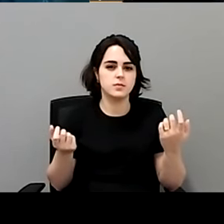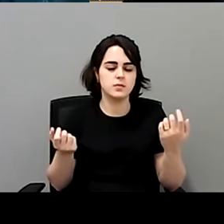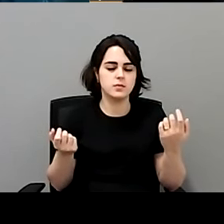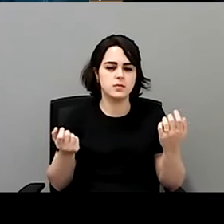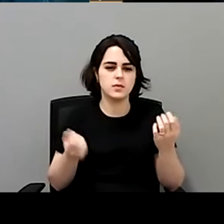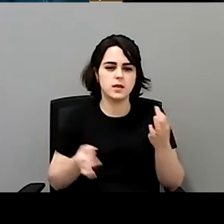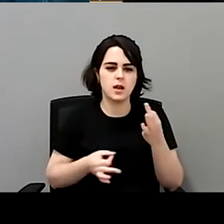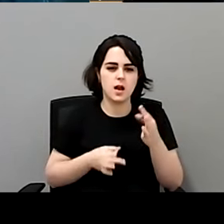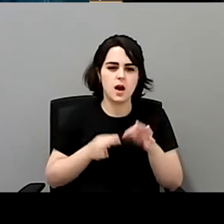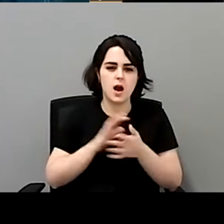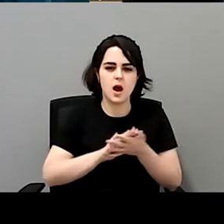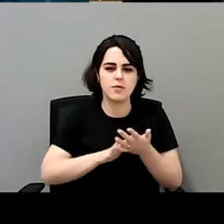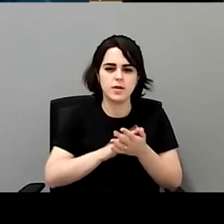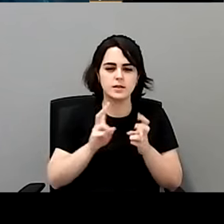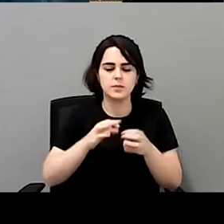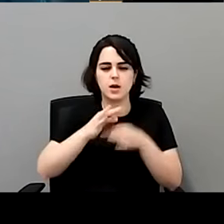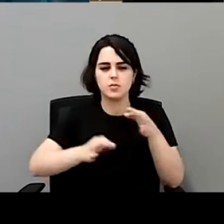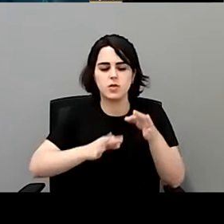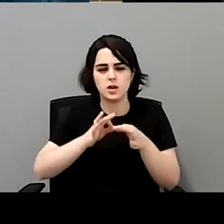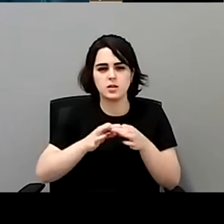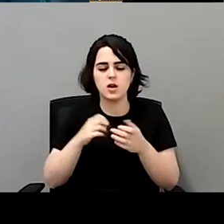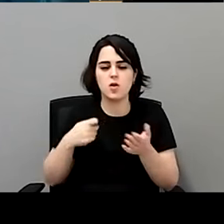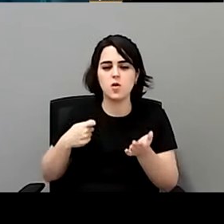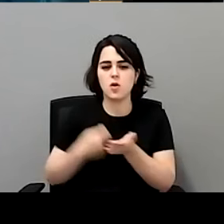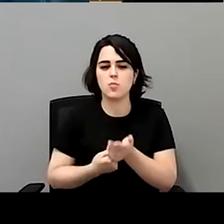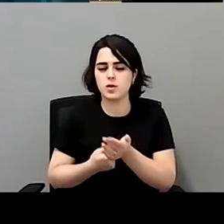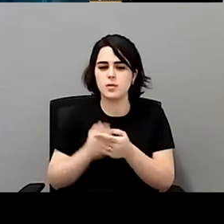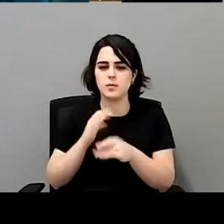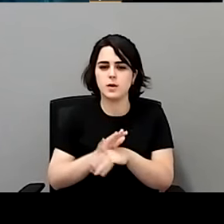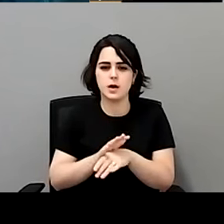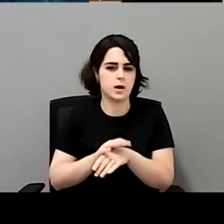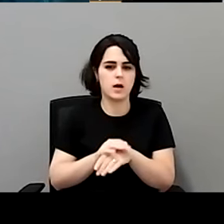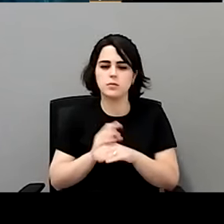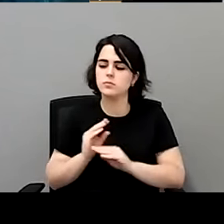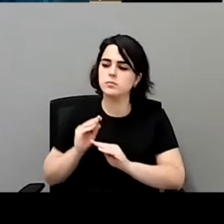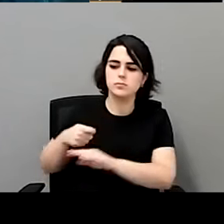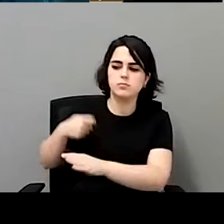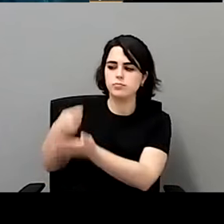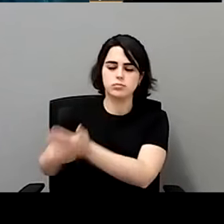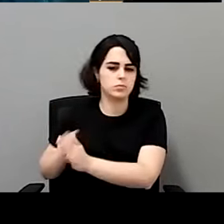responsabilizarse de que lo que cobre lo dedique a lo que lo dedique.